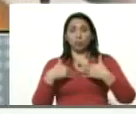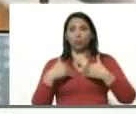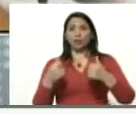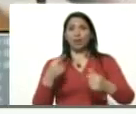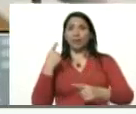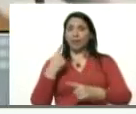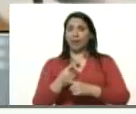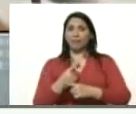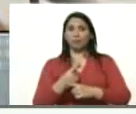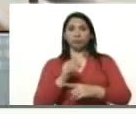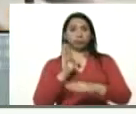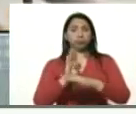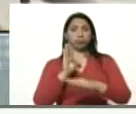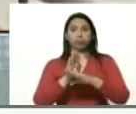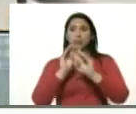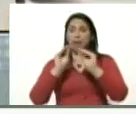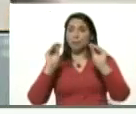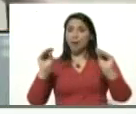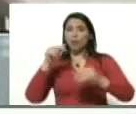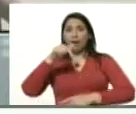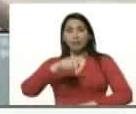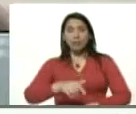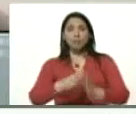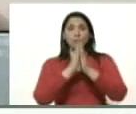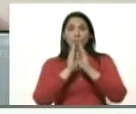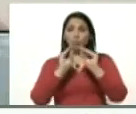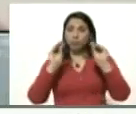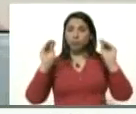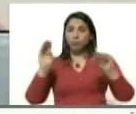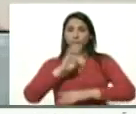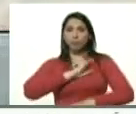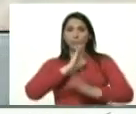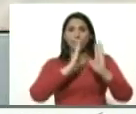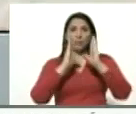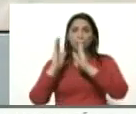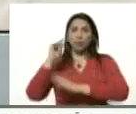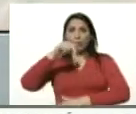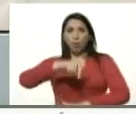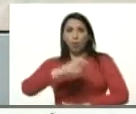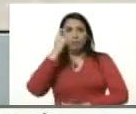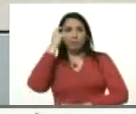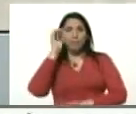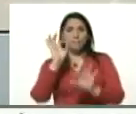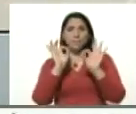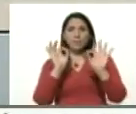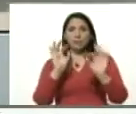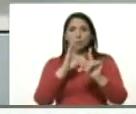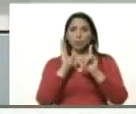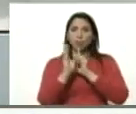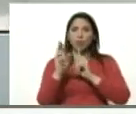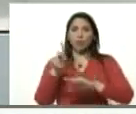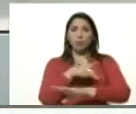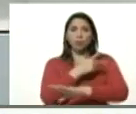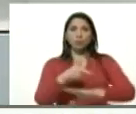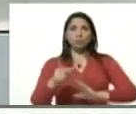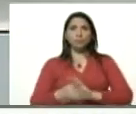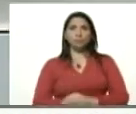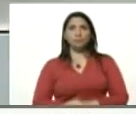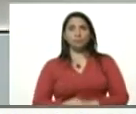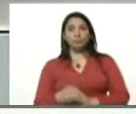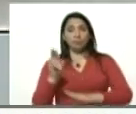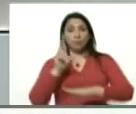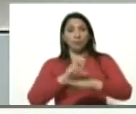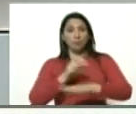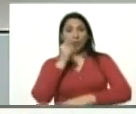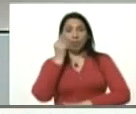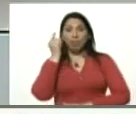del personal médico. Les hago un llamado desde aquí, desde mi biblioteca. Hoy, en este día especial de cultura, de poesía, a los médicos,